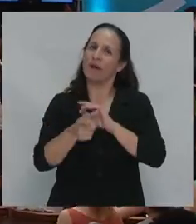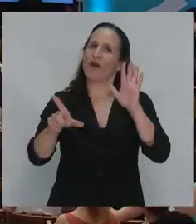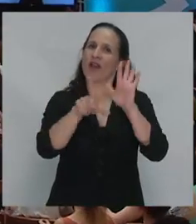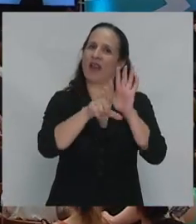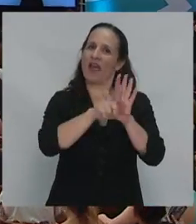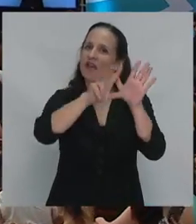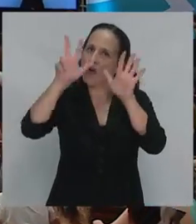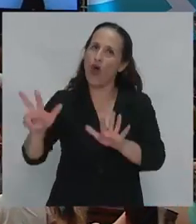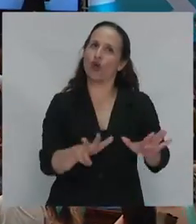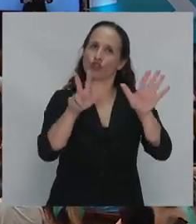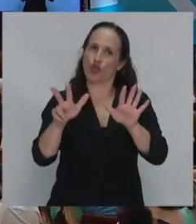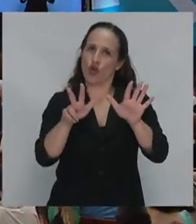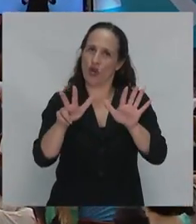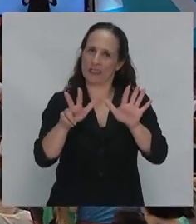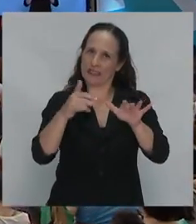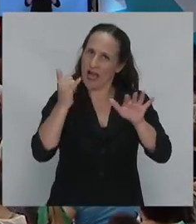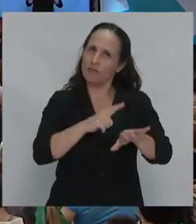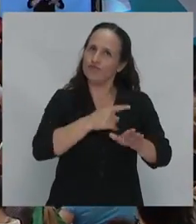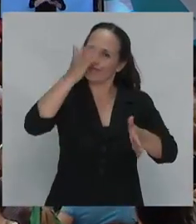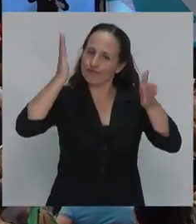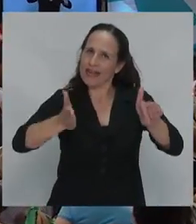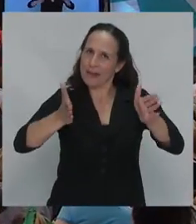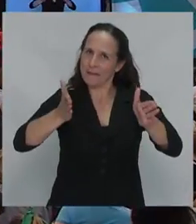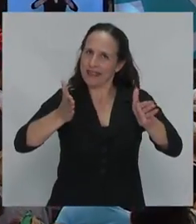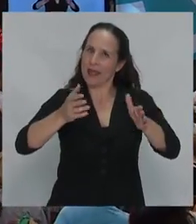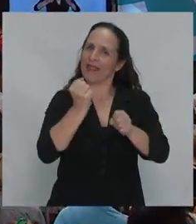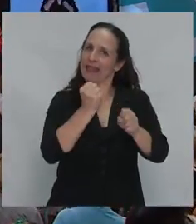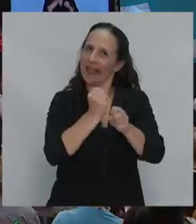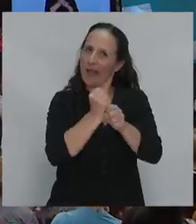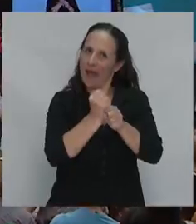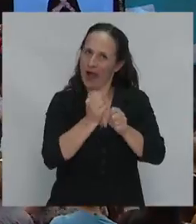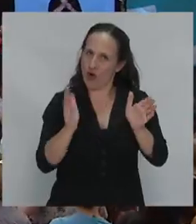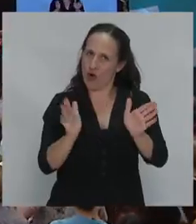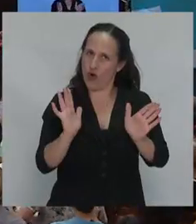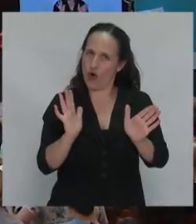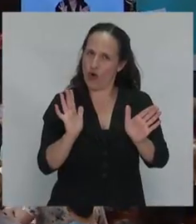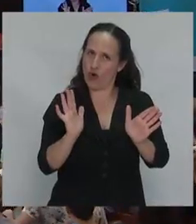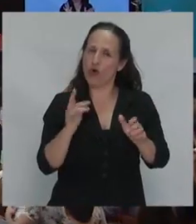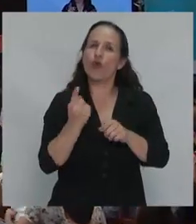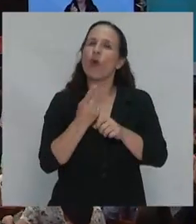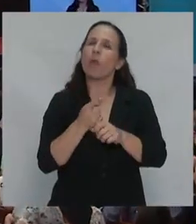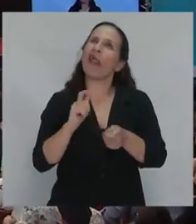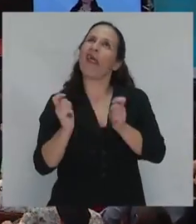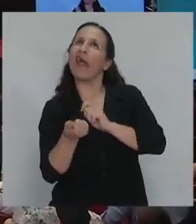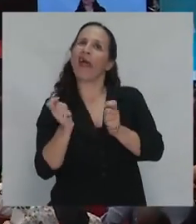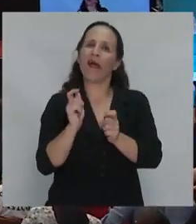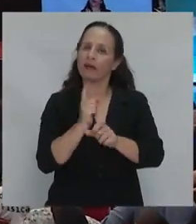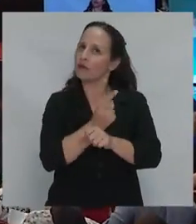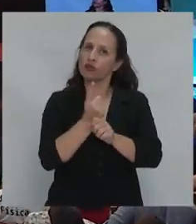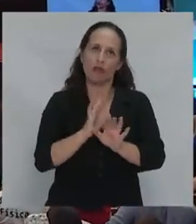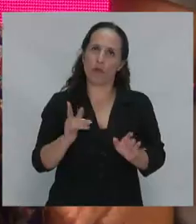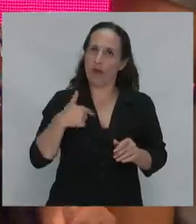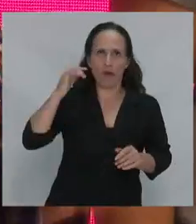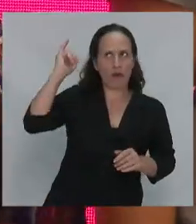ocho horas tenemos una jornada laboral limitada no canjeable como hoy seguimos diciéndole